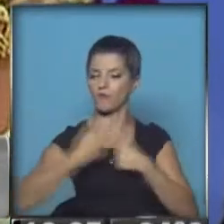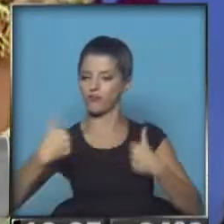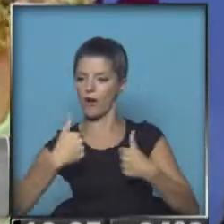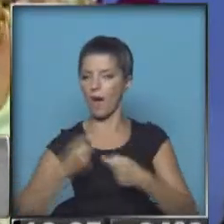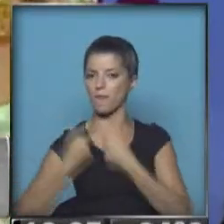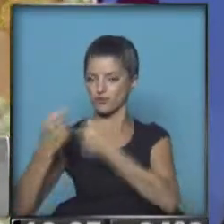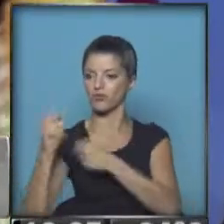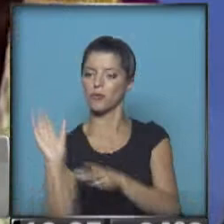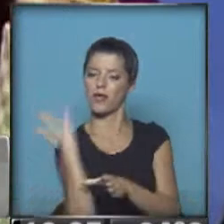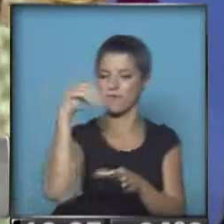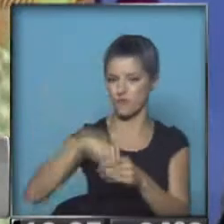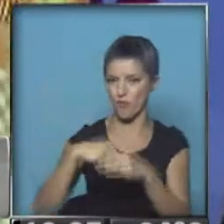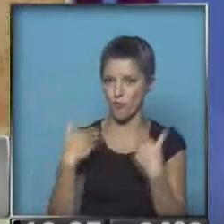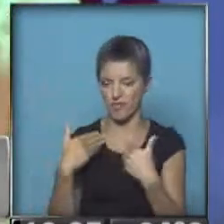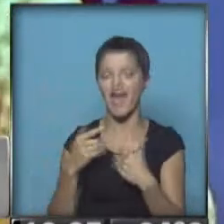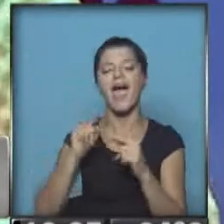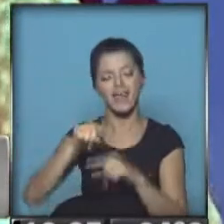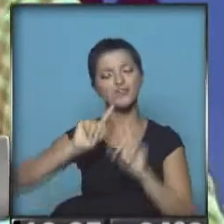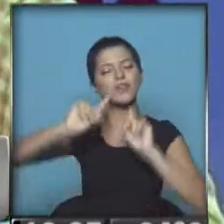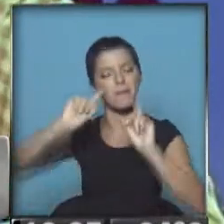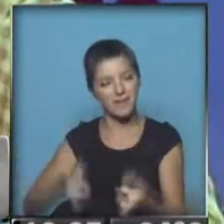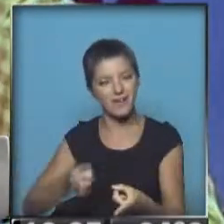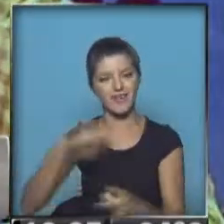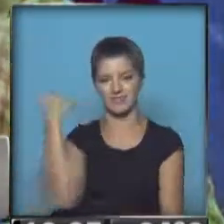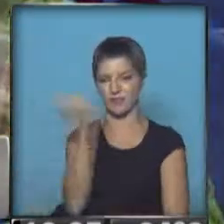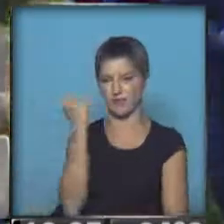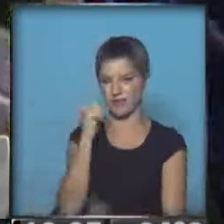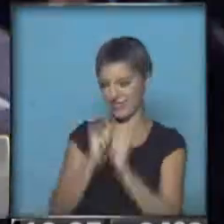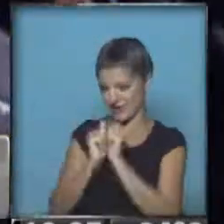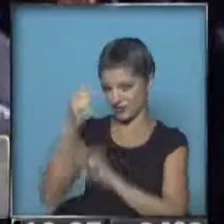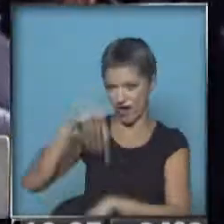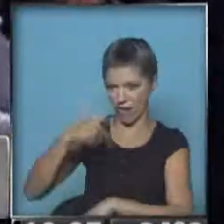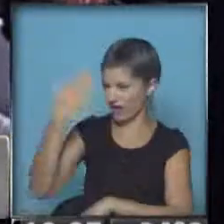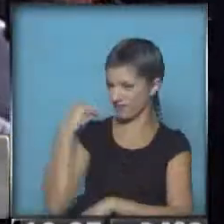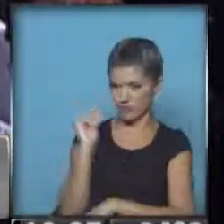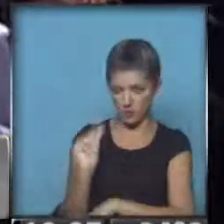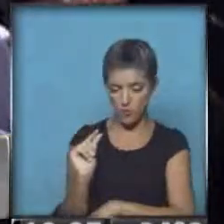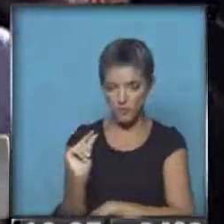pudiera estar. Y eso también es parte de la historia reciente.